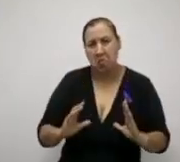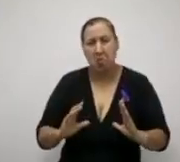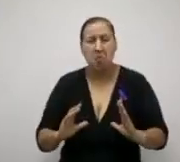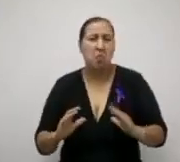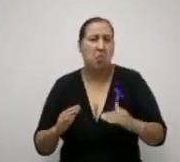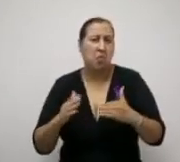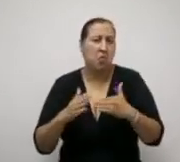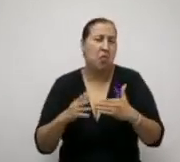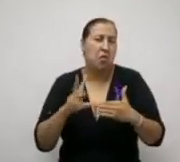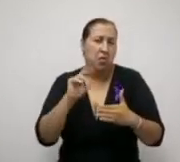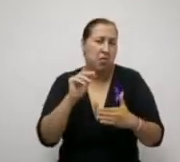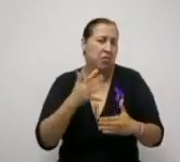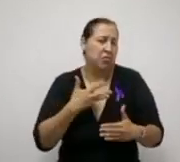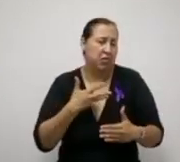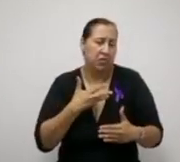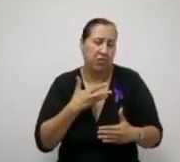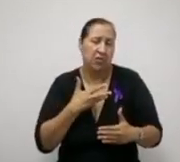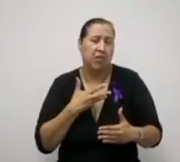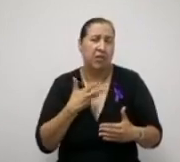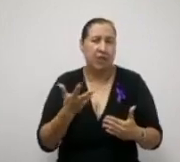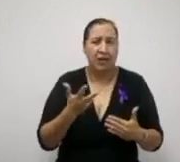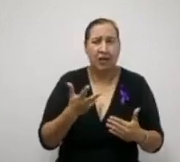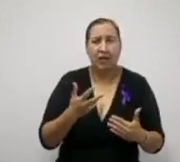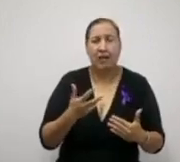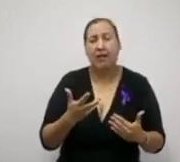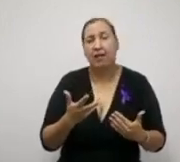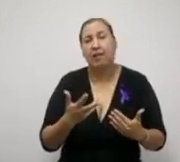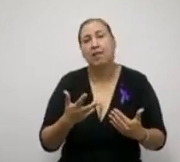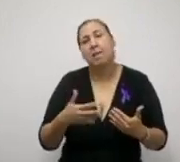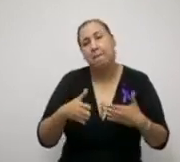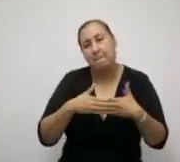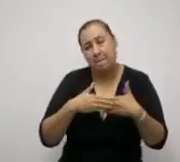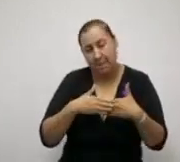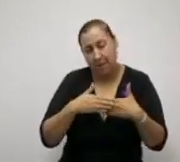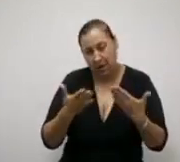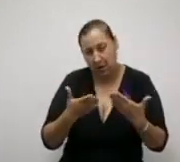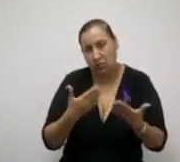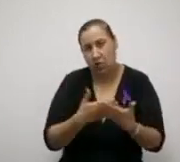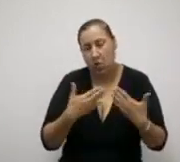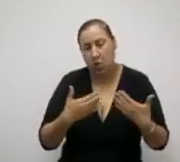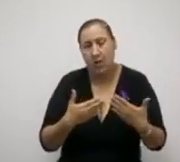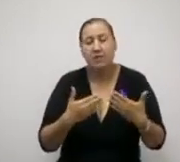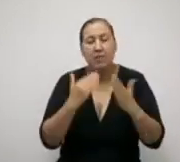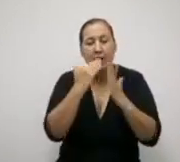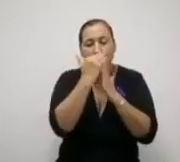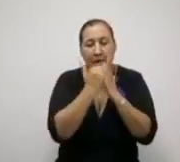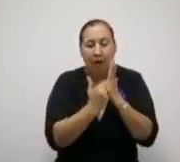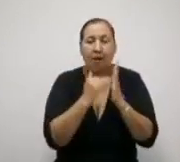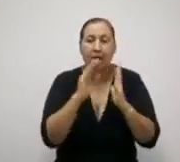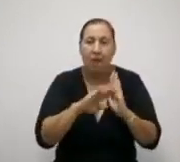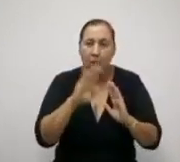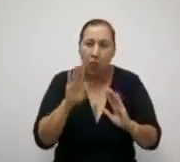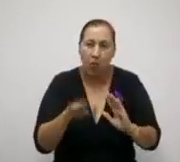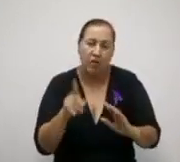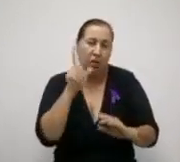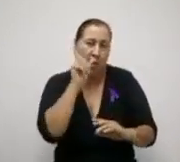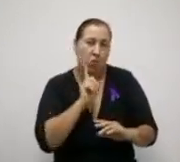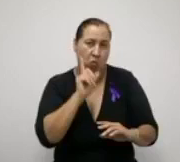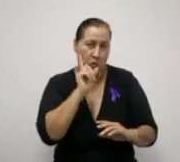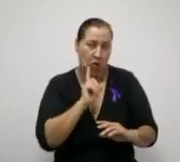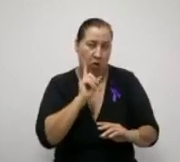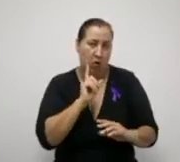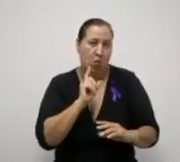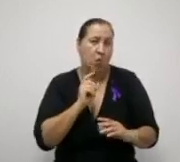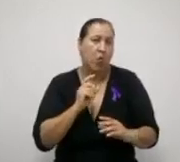tener, a perseguir y realizar un proyecto de vida. Esta legislación es un apoyo para disminuir la morbimortalidad materna provocada por un